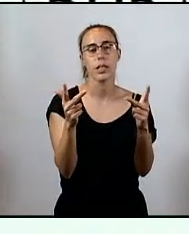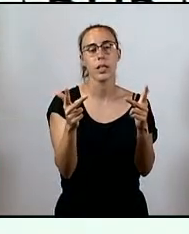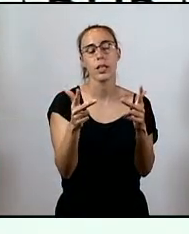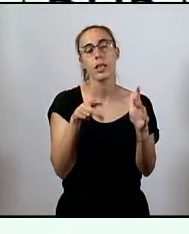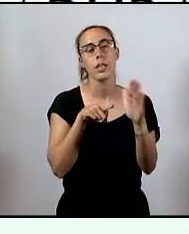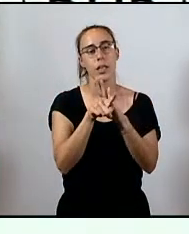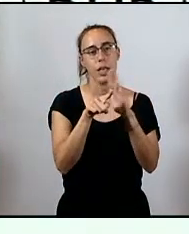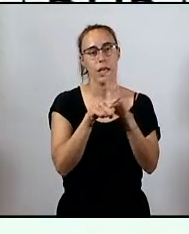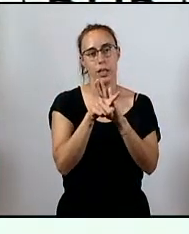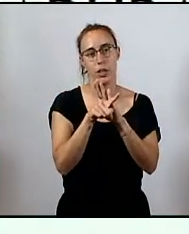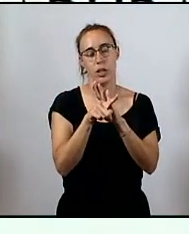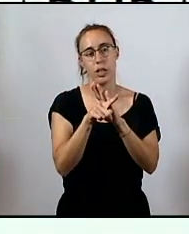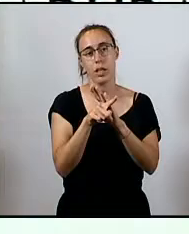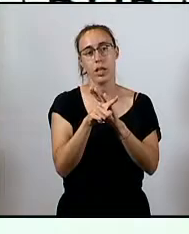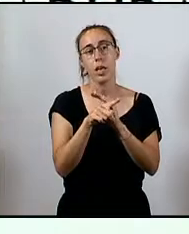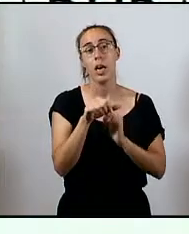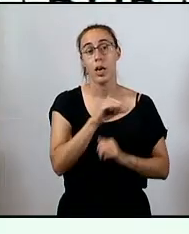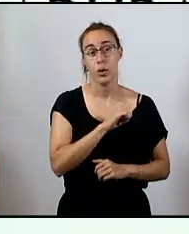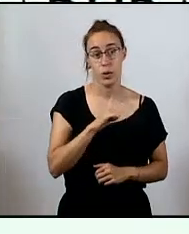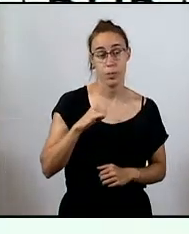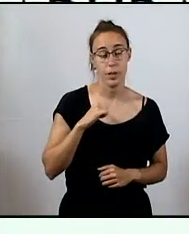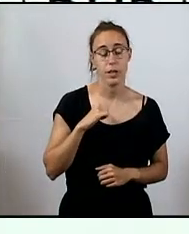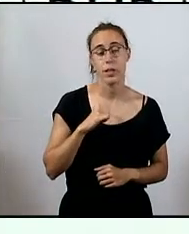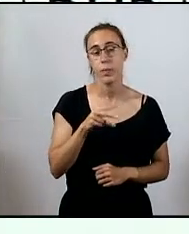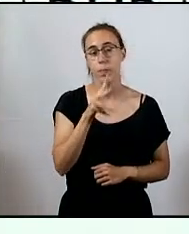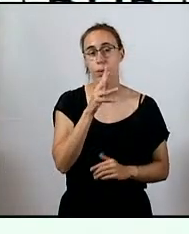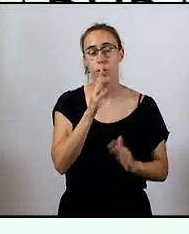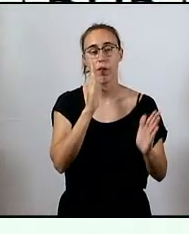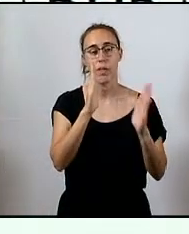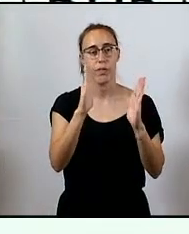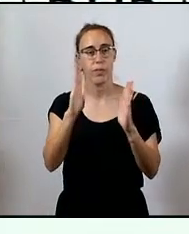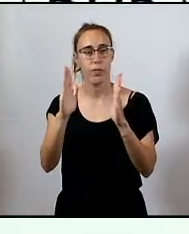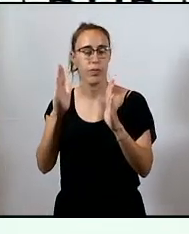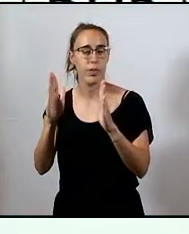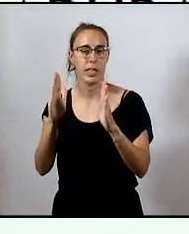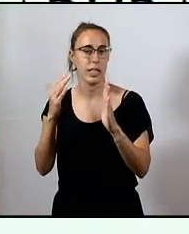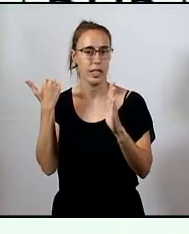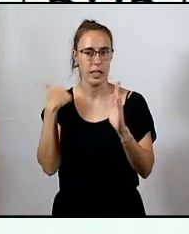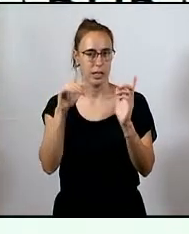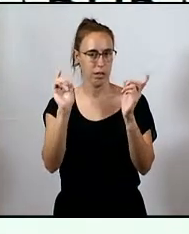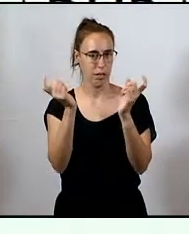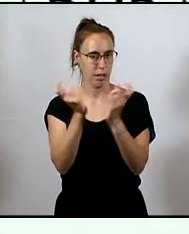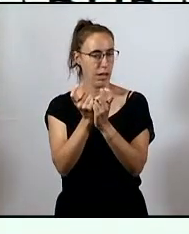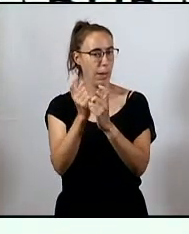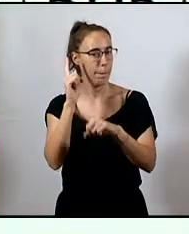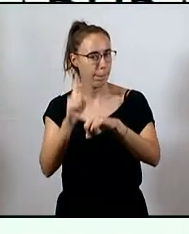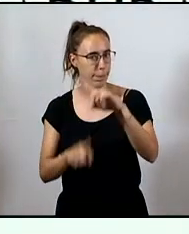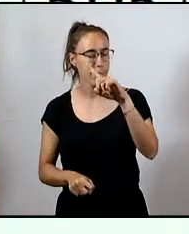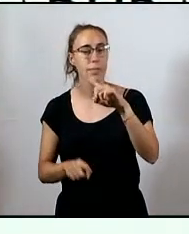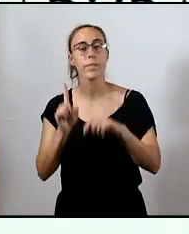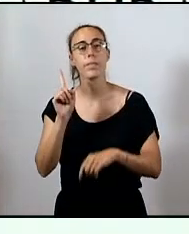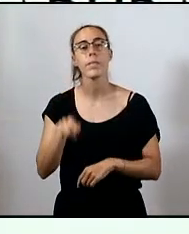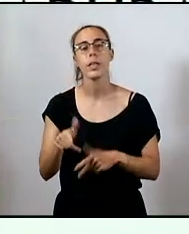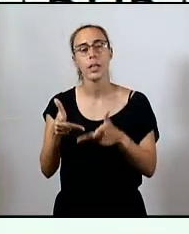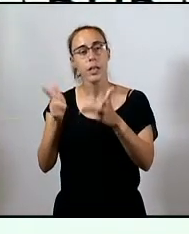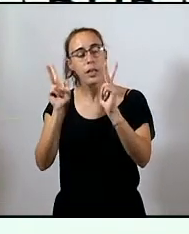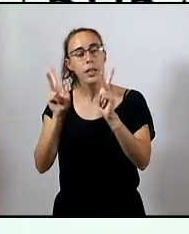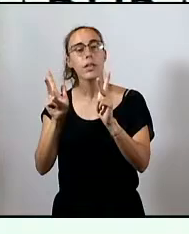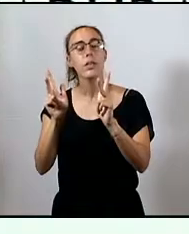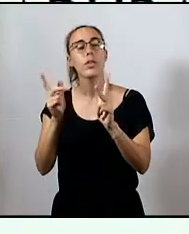autonómicos, reduciendo los plazos de esos trámites a la mitad, la concesión de forma directa de las